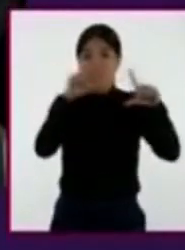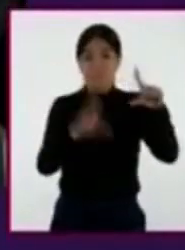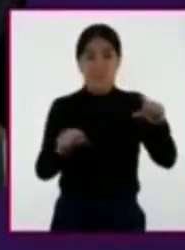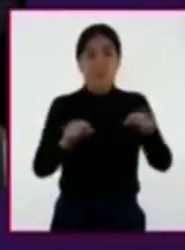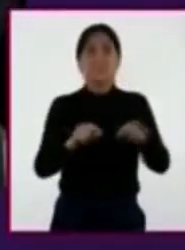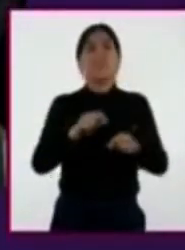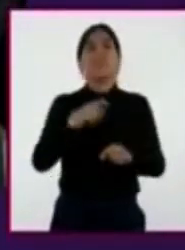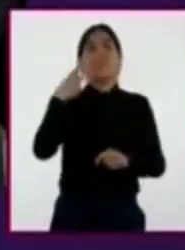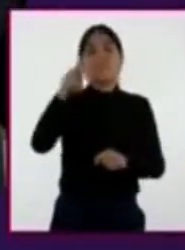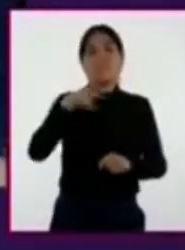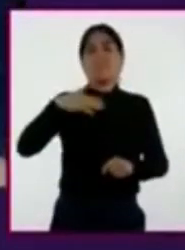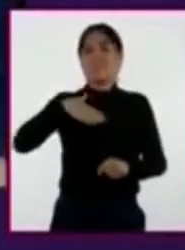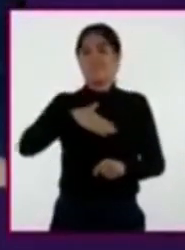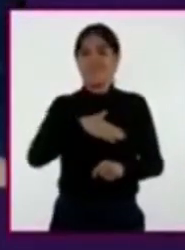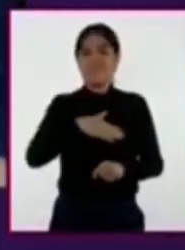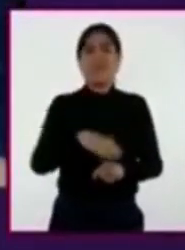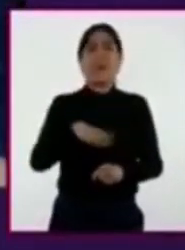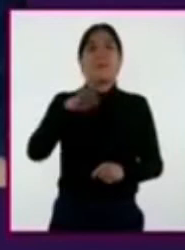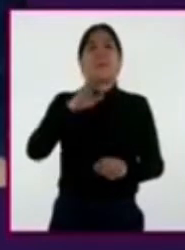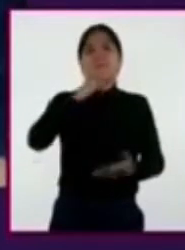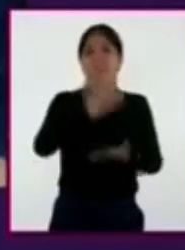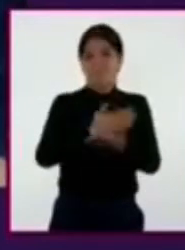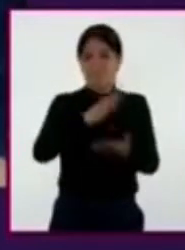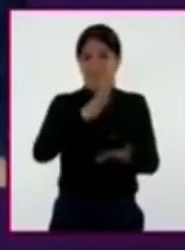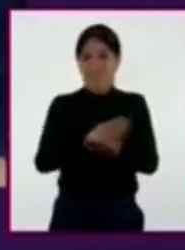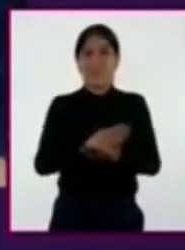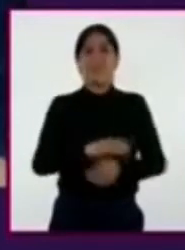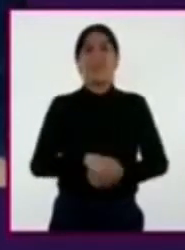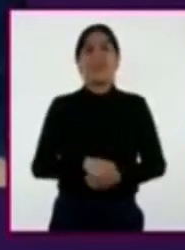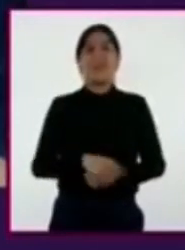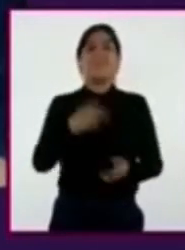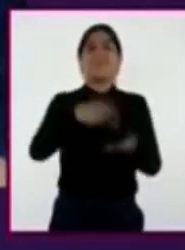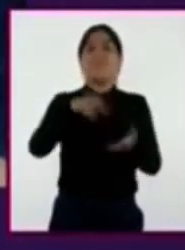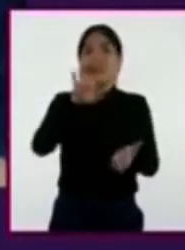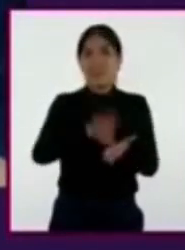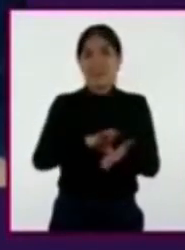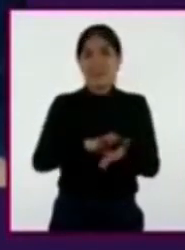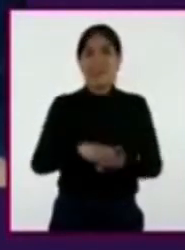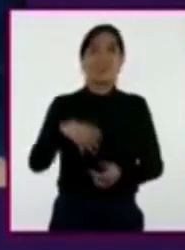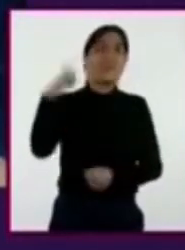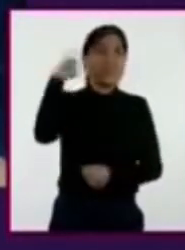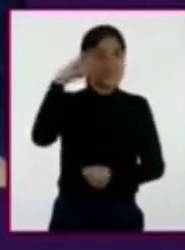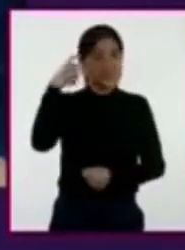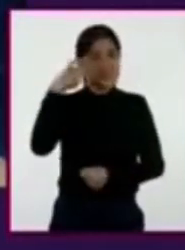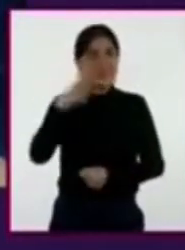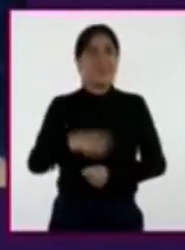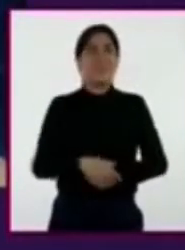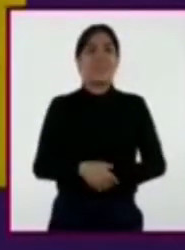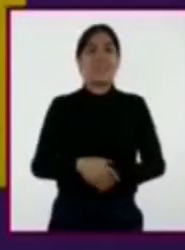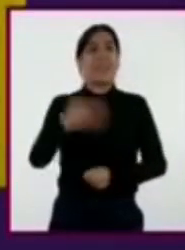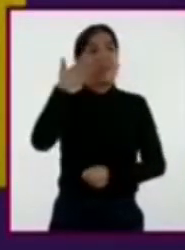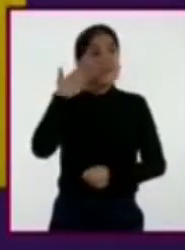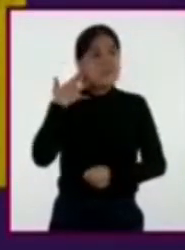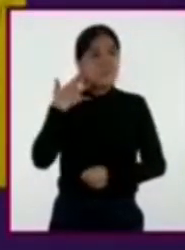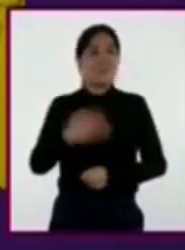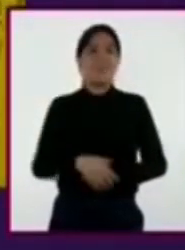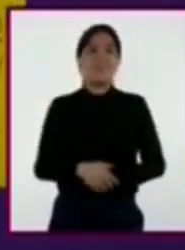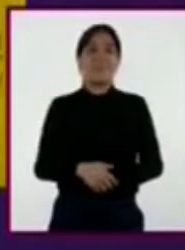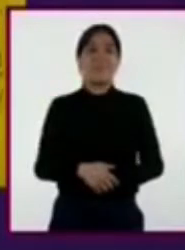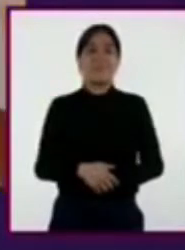en San Miguel de Allende, en Bacalar, en Playa del Carmen. En Querétaro, en León.